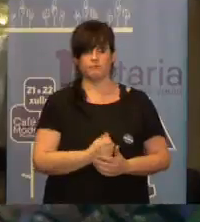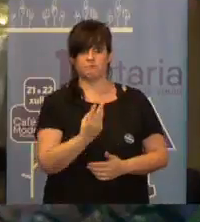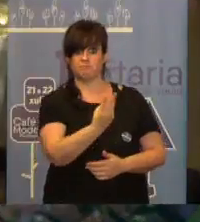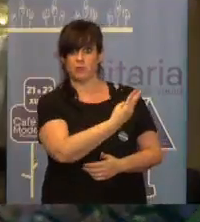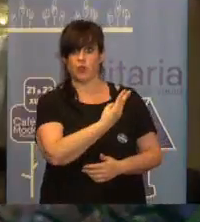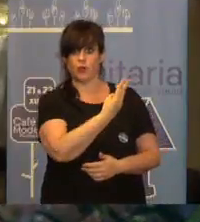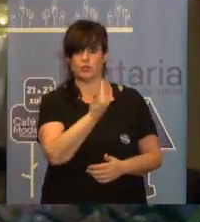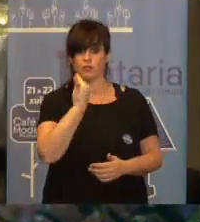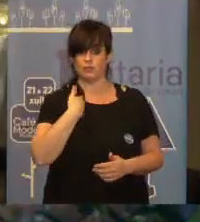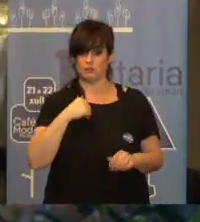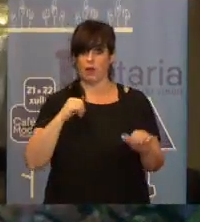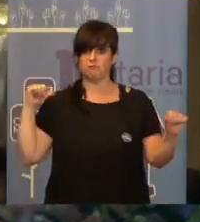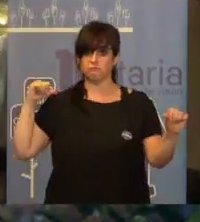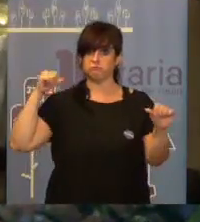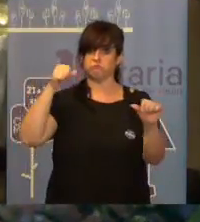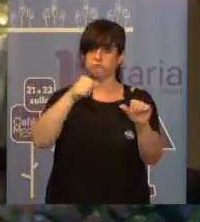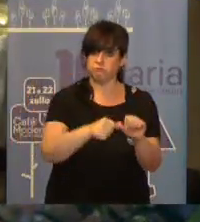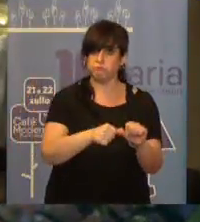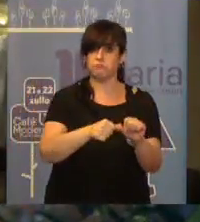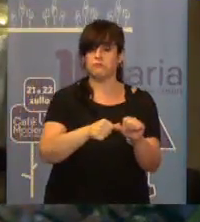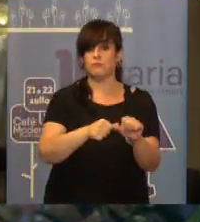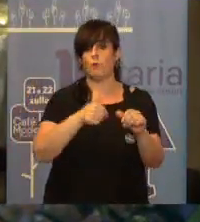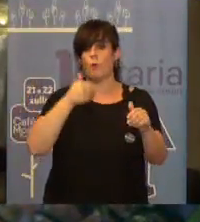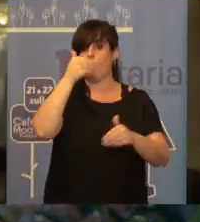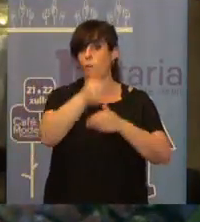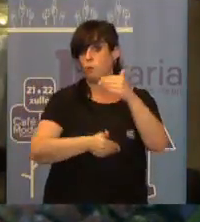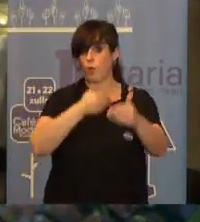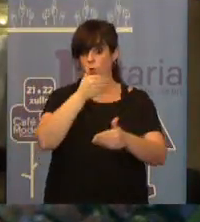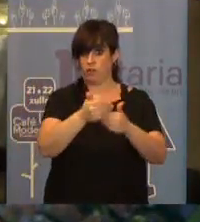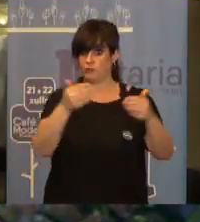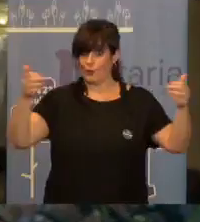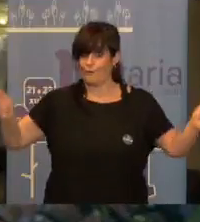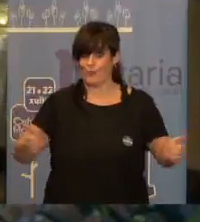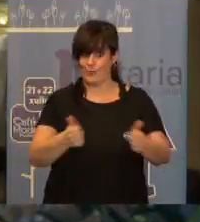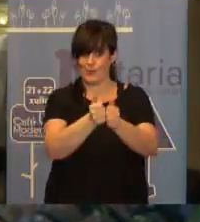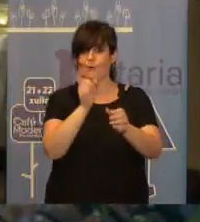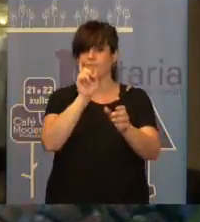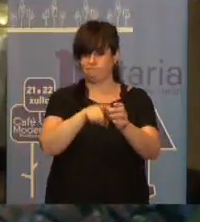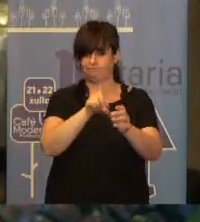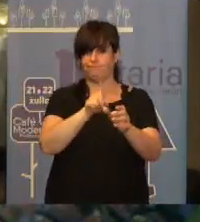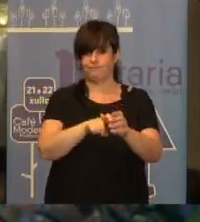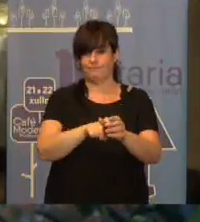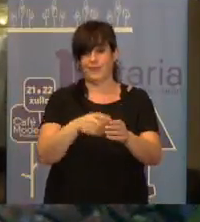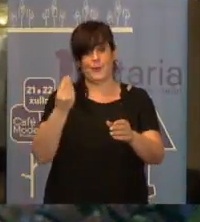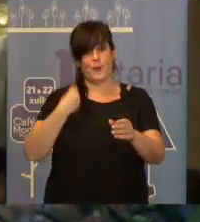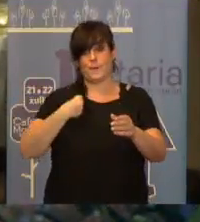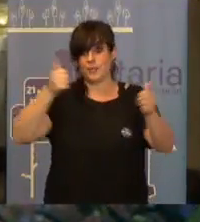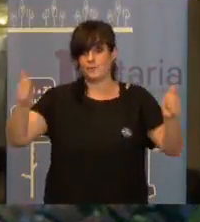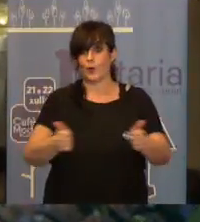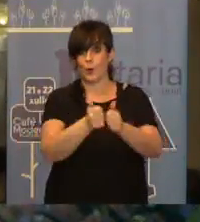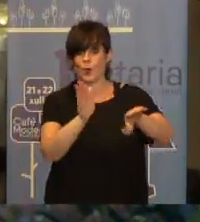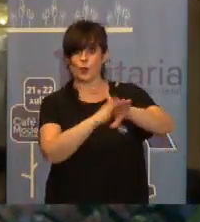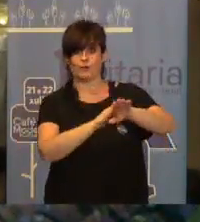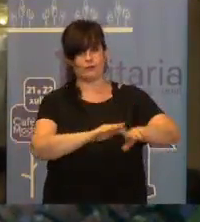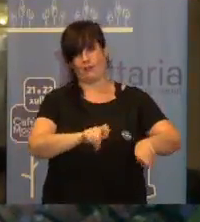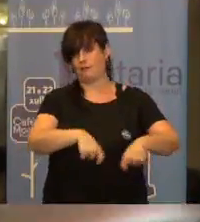observando, opinando ou ven participando activamente neste proceso de confluencia das forzas da esquerda rupturista para a